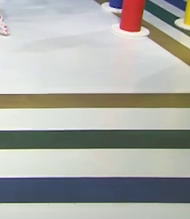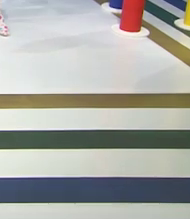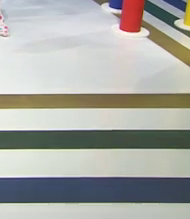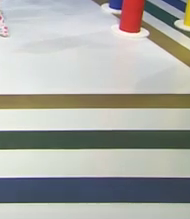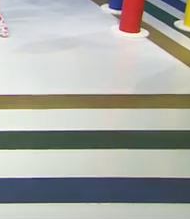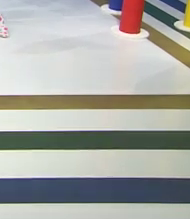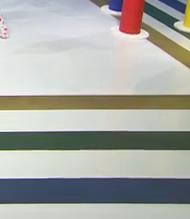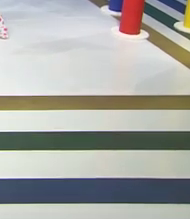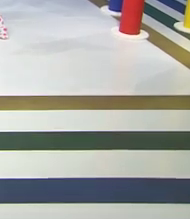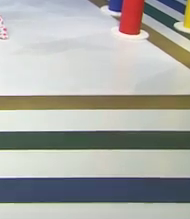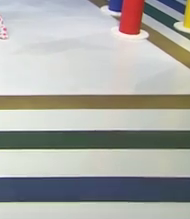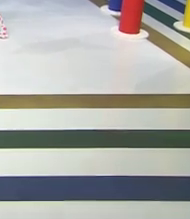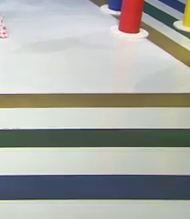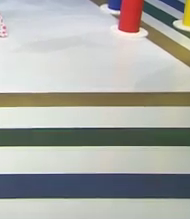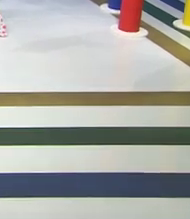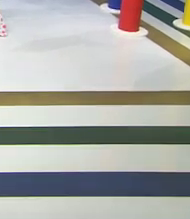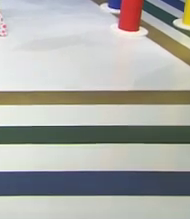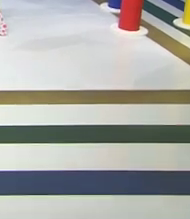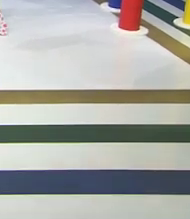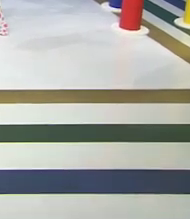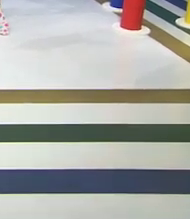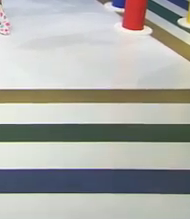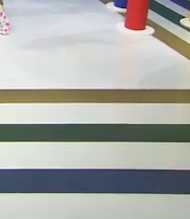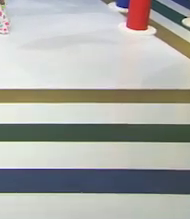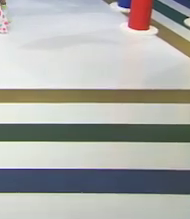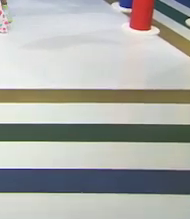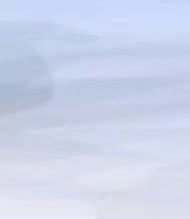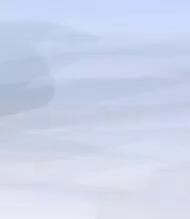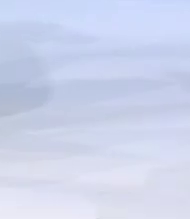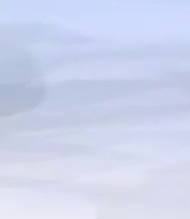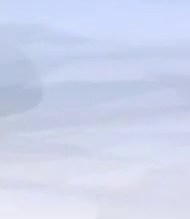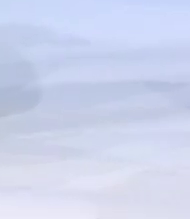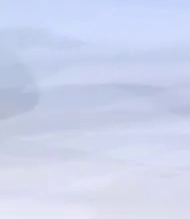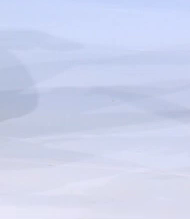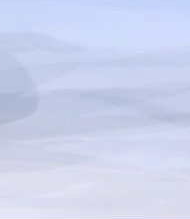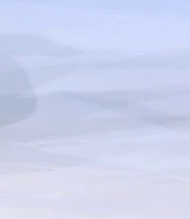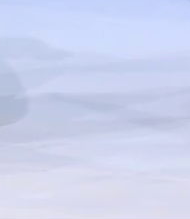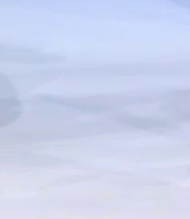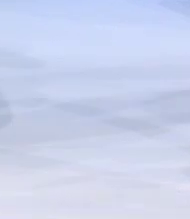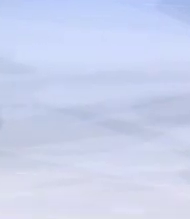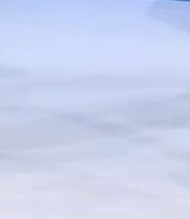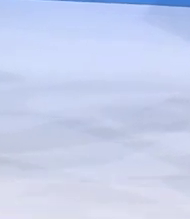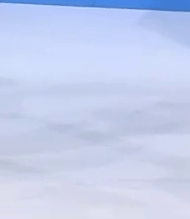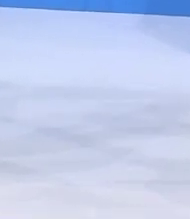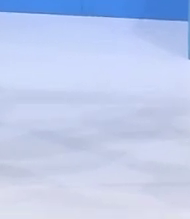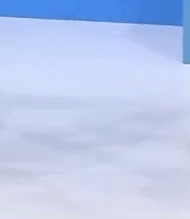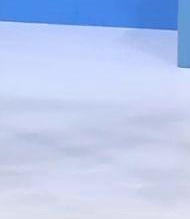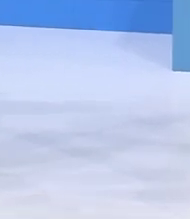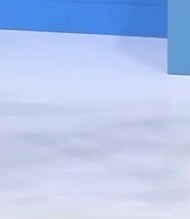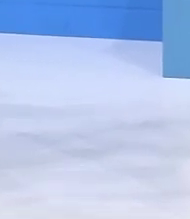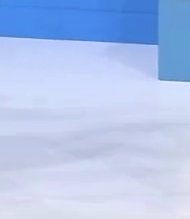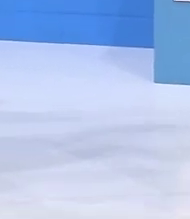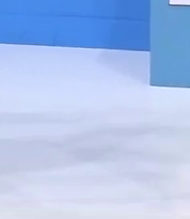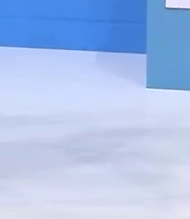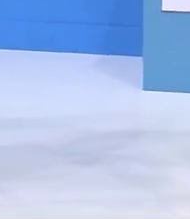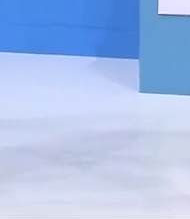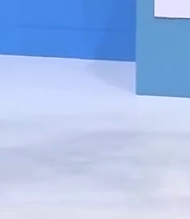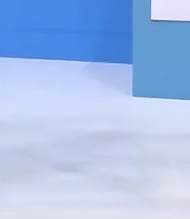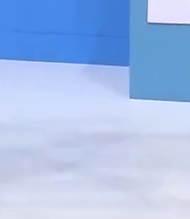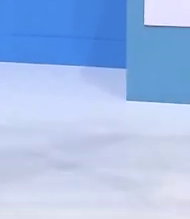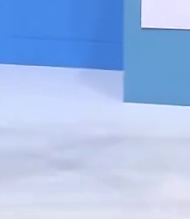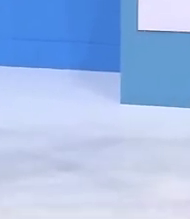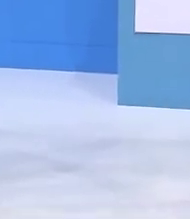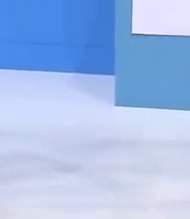block tengan cuidado no les voy a pasar lo que a mí con chabelita el obrero en una mano acuérdense que su títere